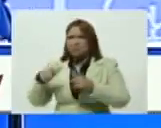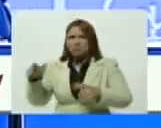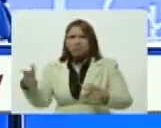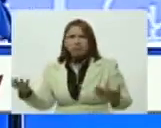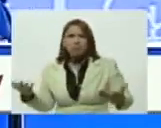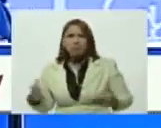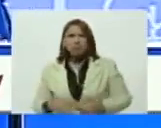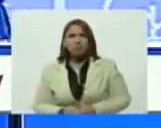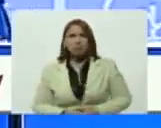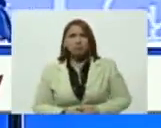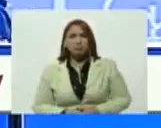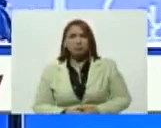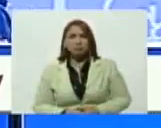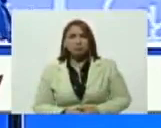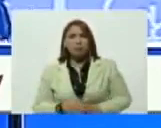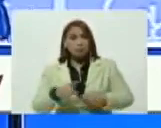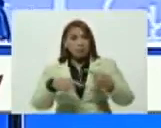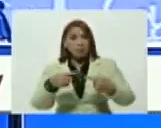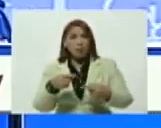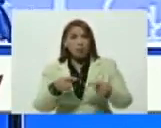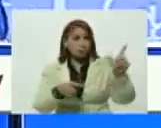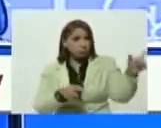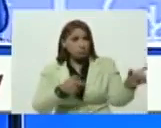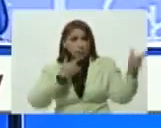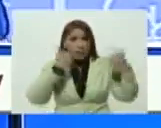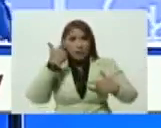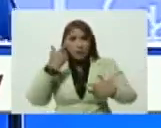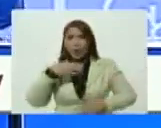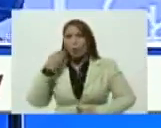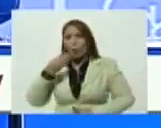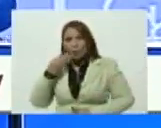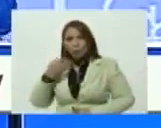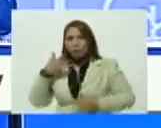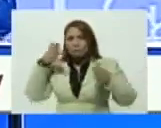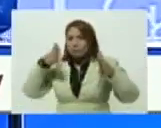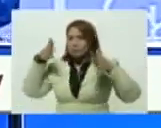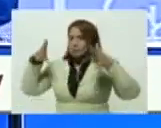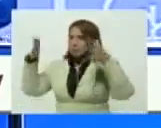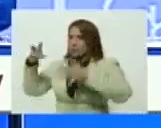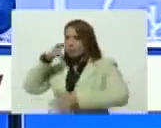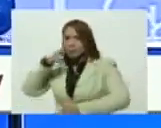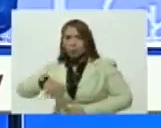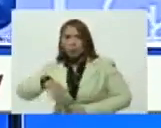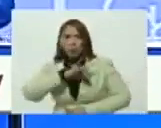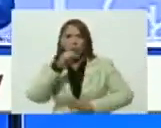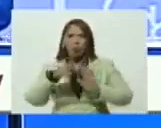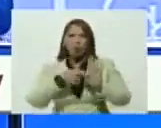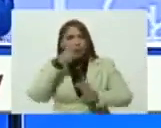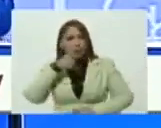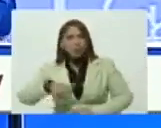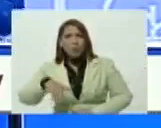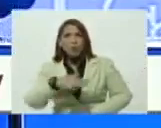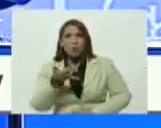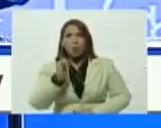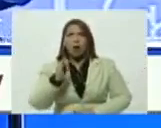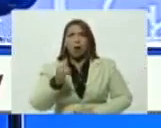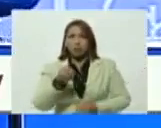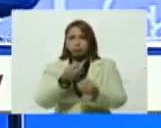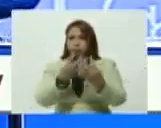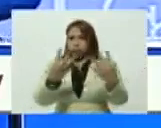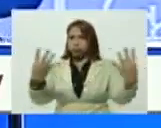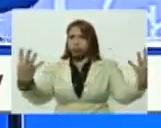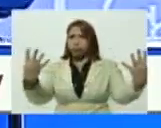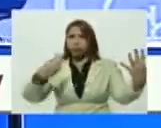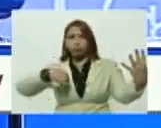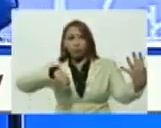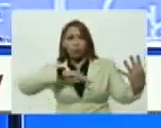Después de él, la juventud y el pueblo que él forjó. Y aquí está la juventud y el pueblo que él forjó. Y